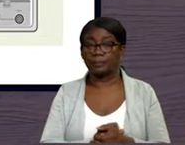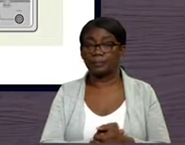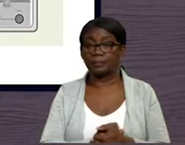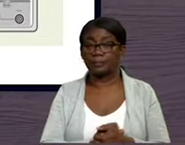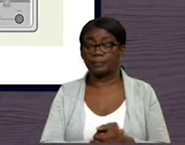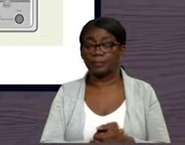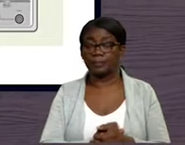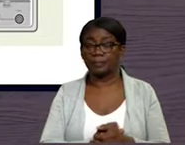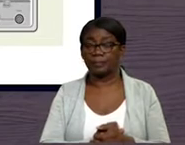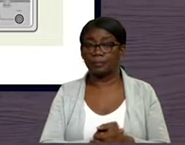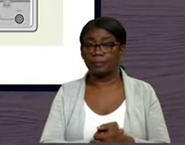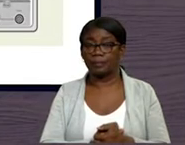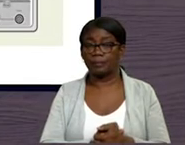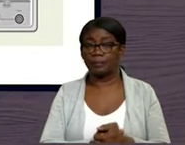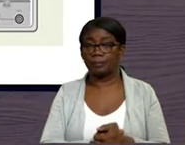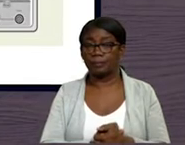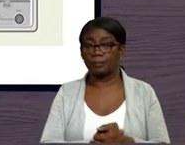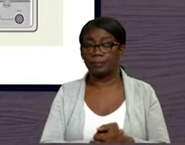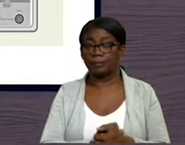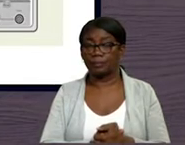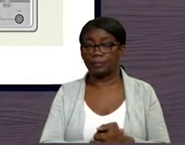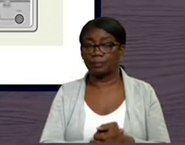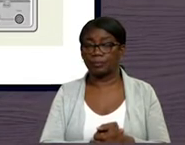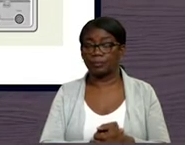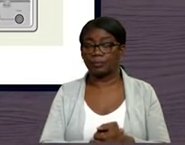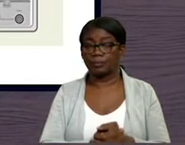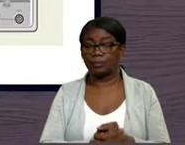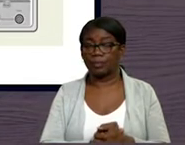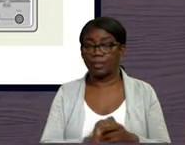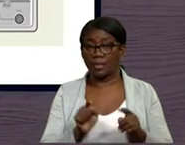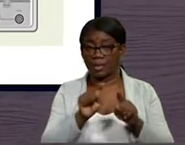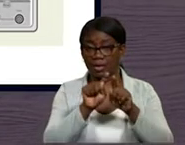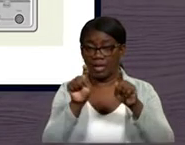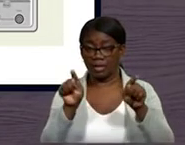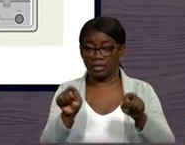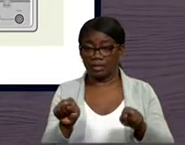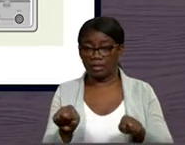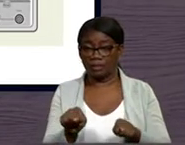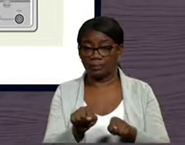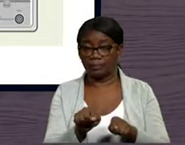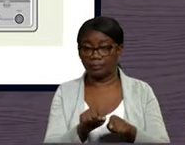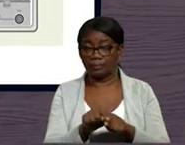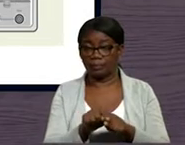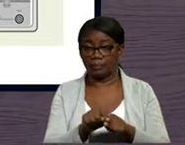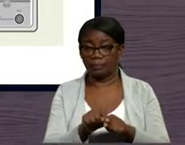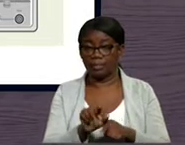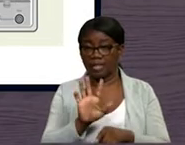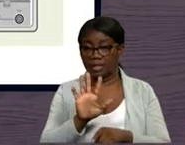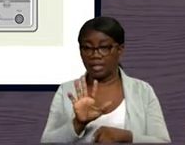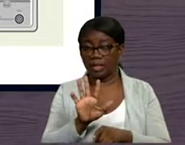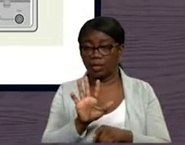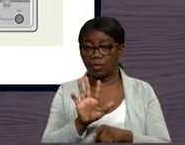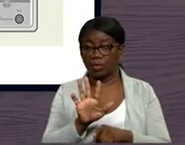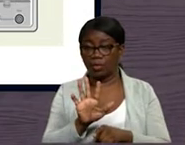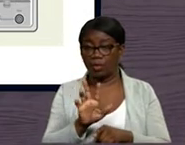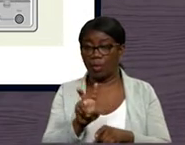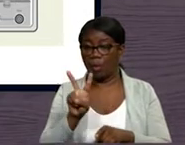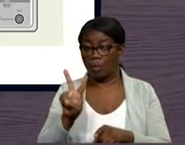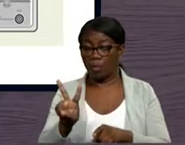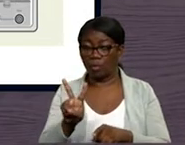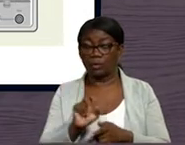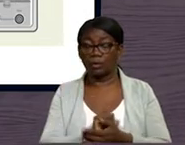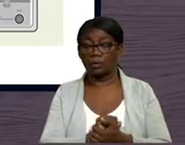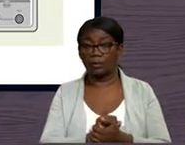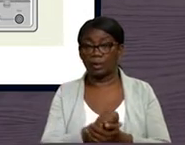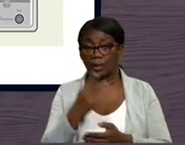Una vez que ese chip tenga esos 5 voltios, que lo hayas identificado a